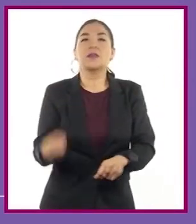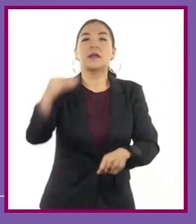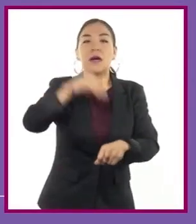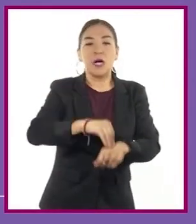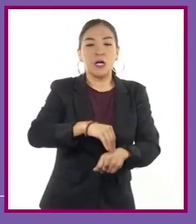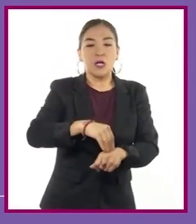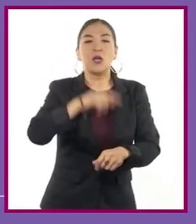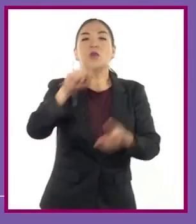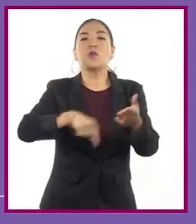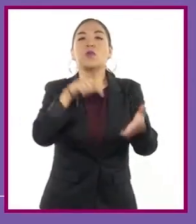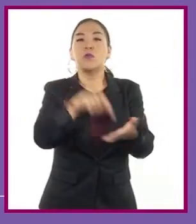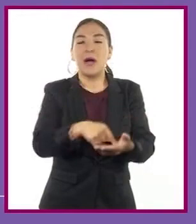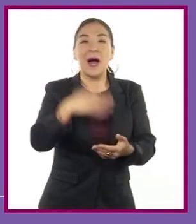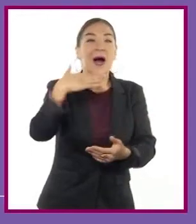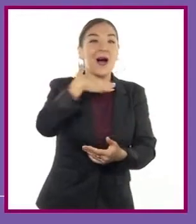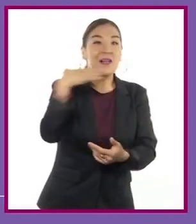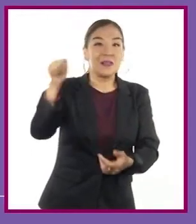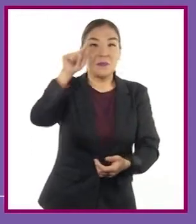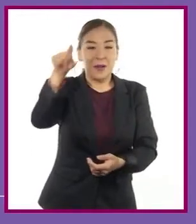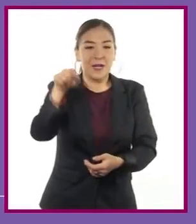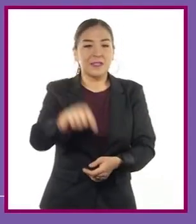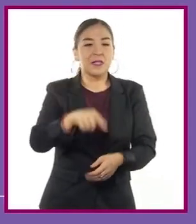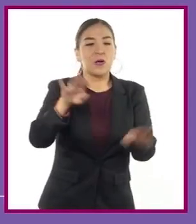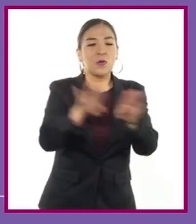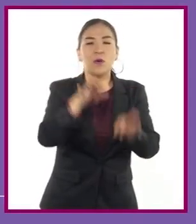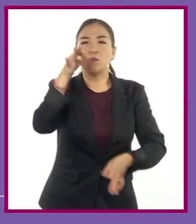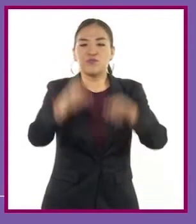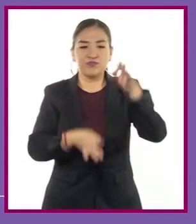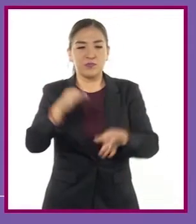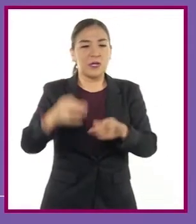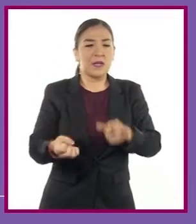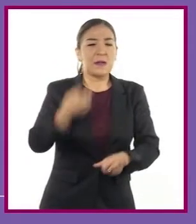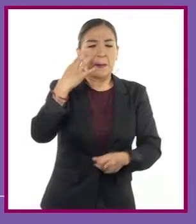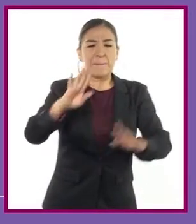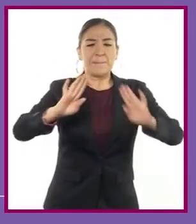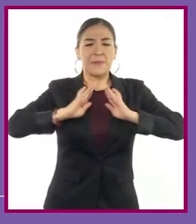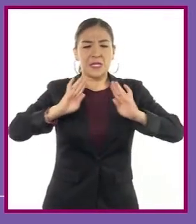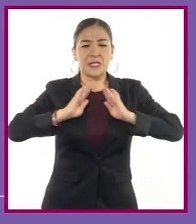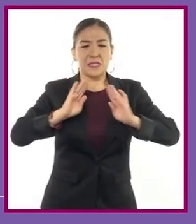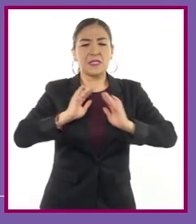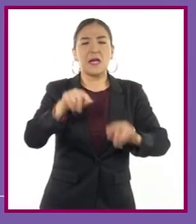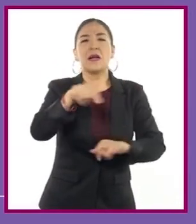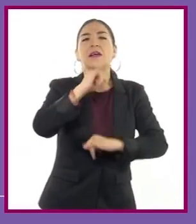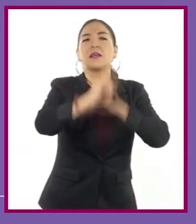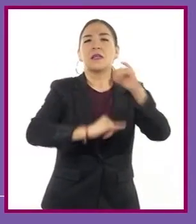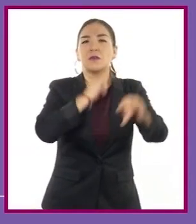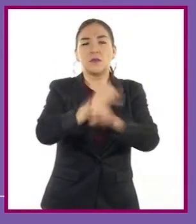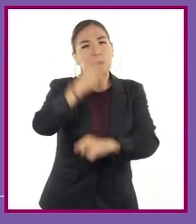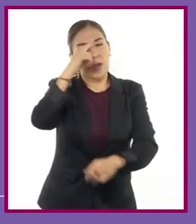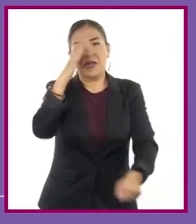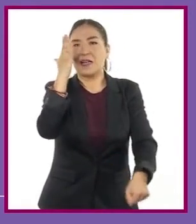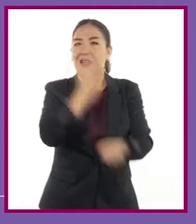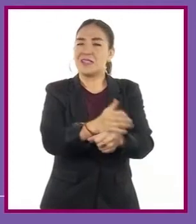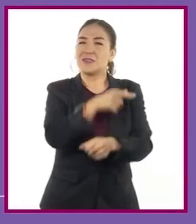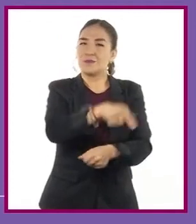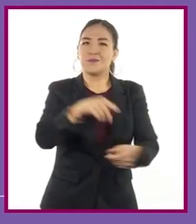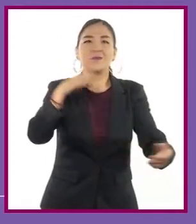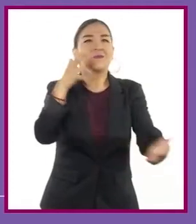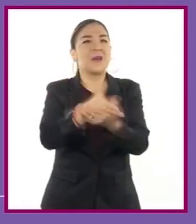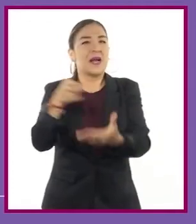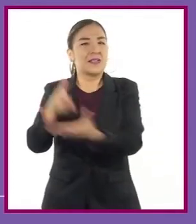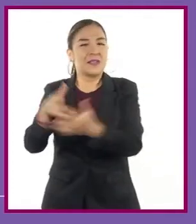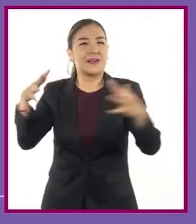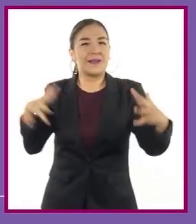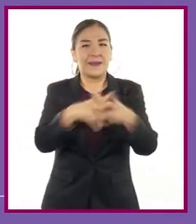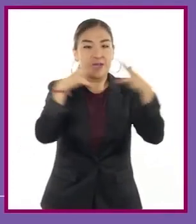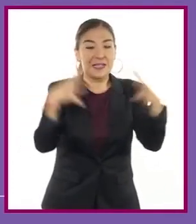Nuremberg, Alemania, un tribunal militar internacional que pudiera sancionar los crímenes de guerra. Tuvieron que pasar